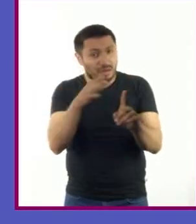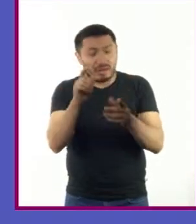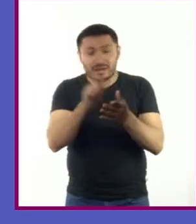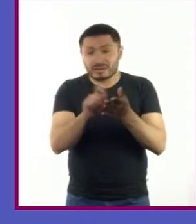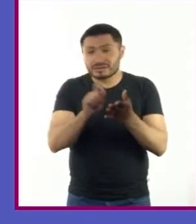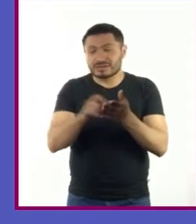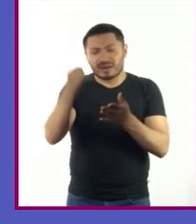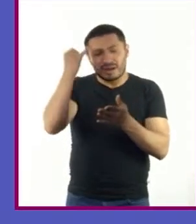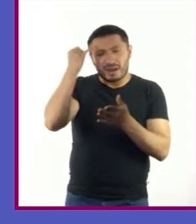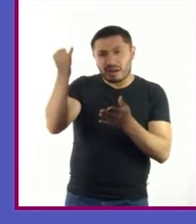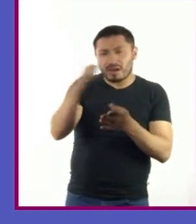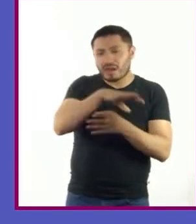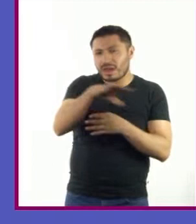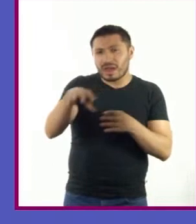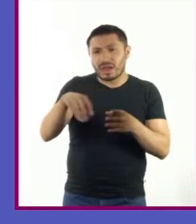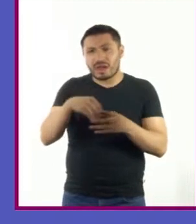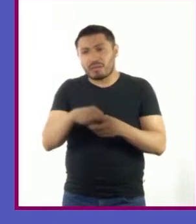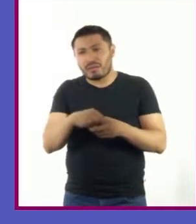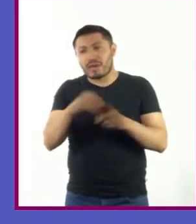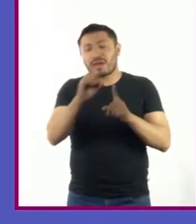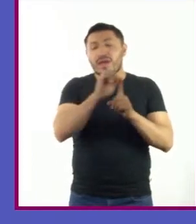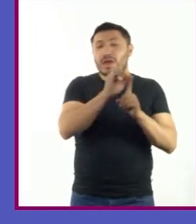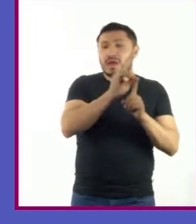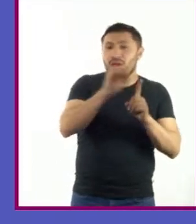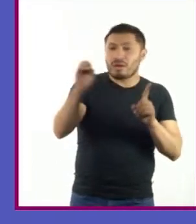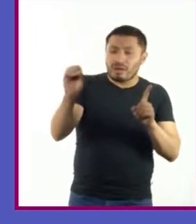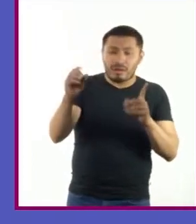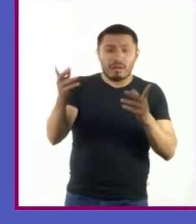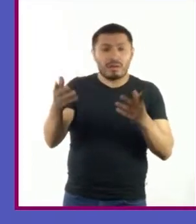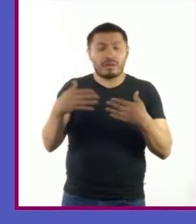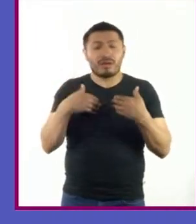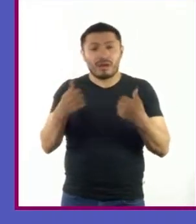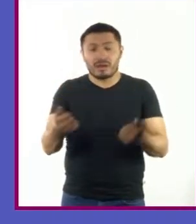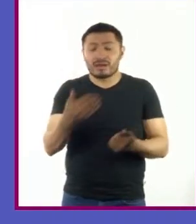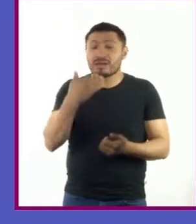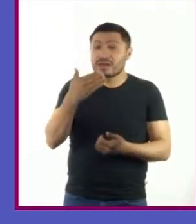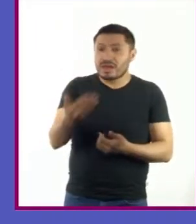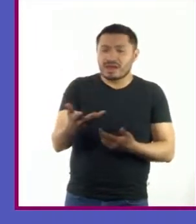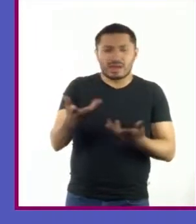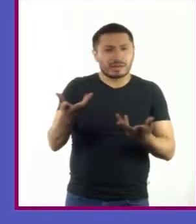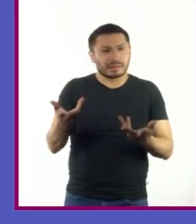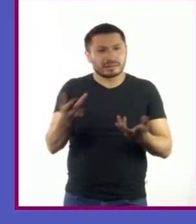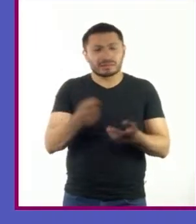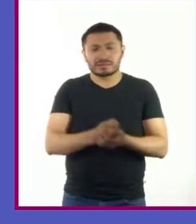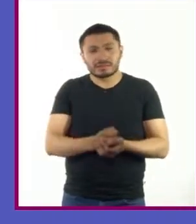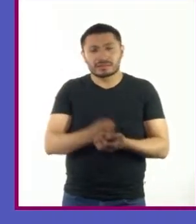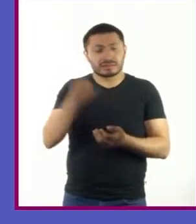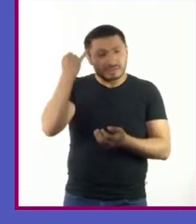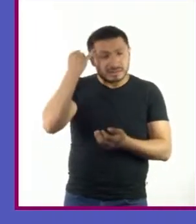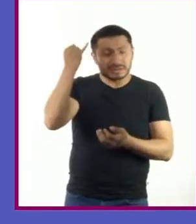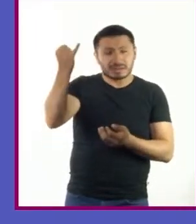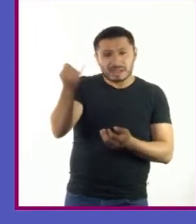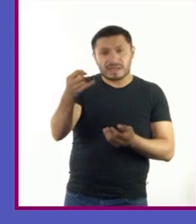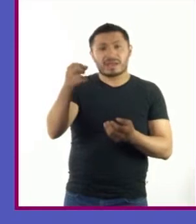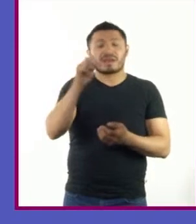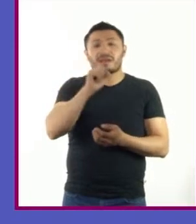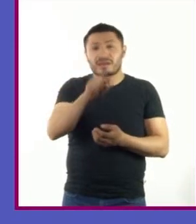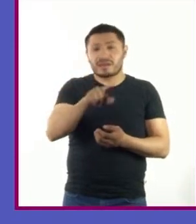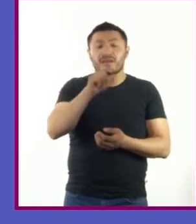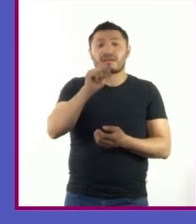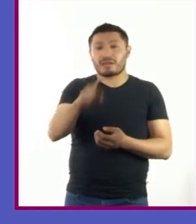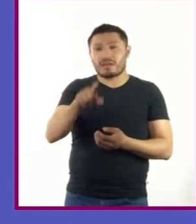ideas están completas y en orden de manera que se entienda la idea principal? ¿Hay ideas que se repiten de